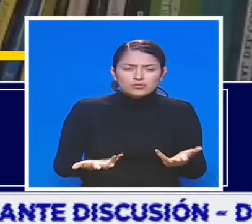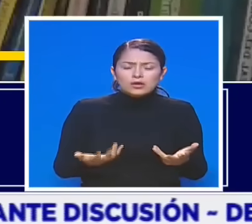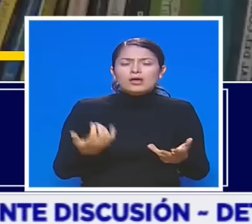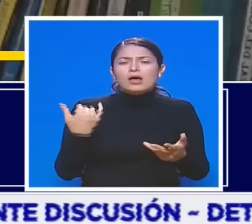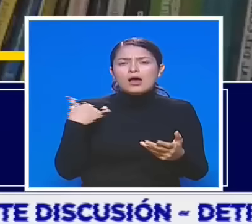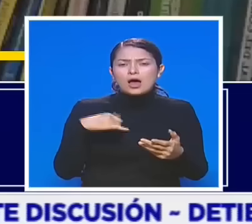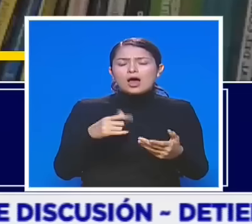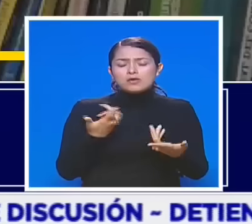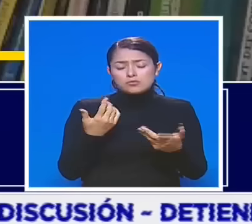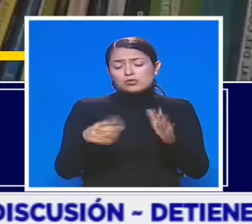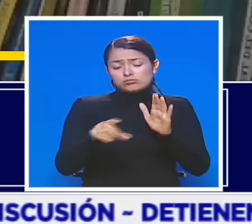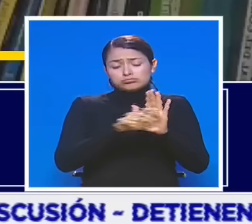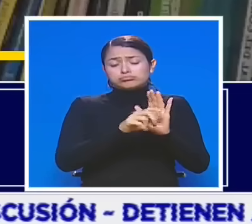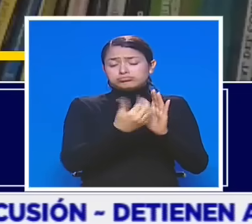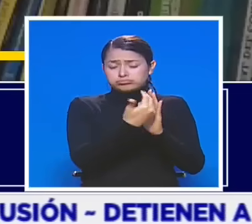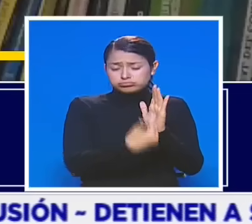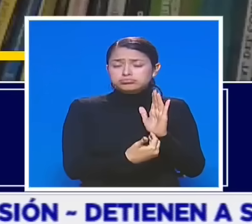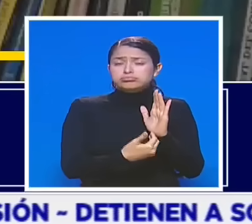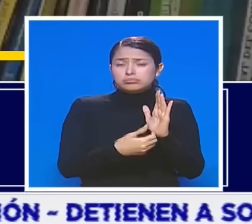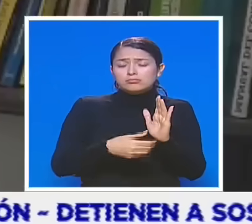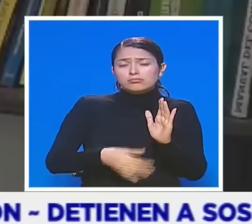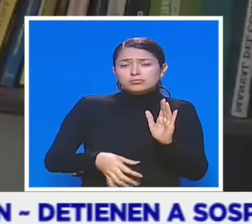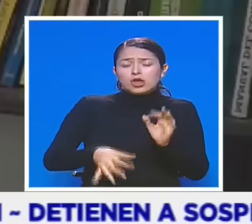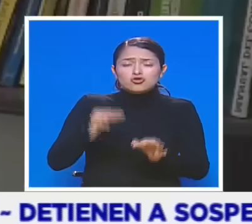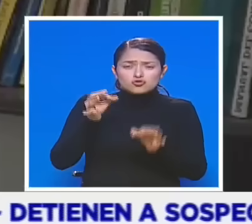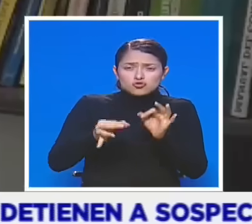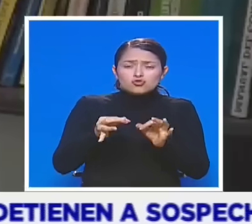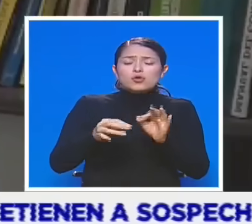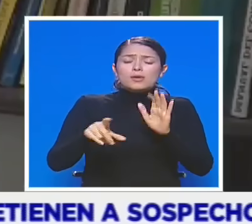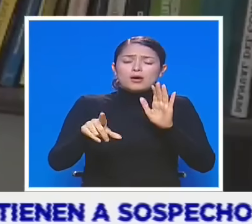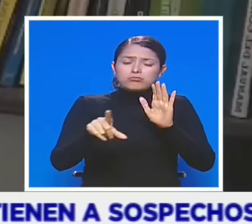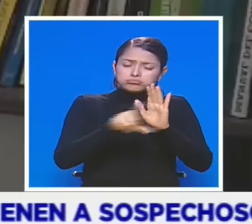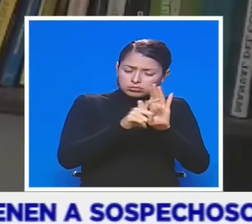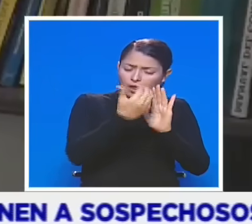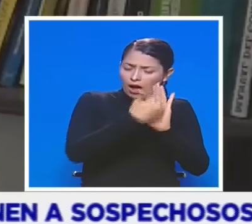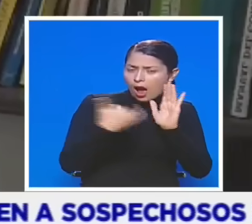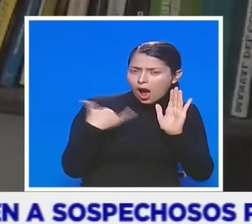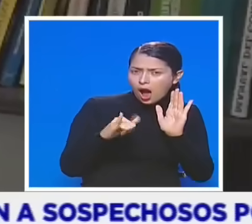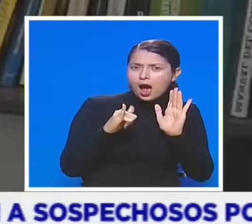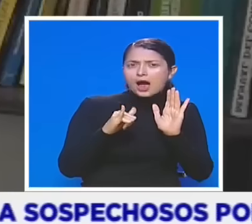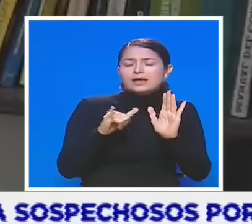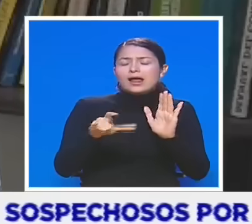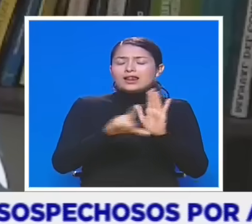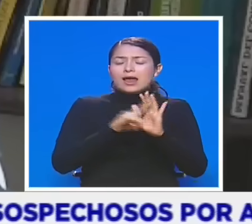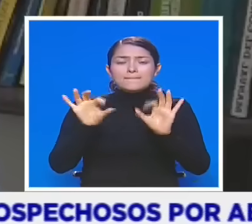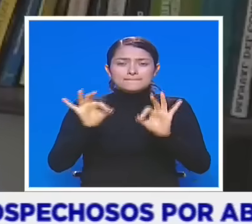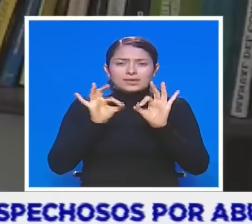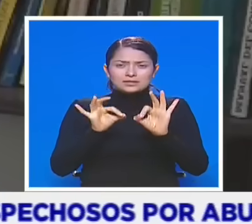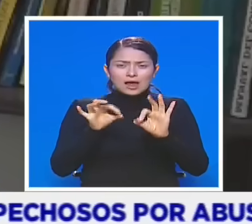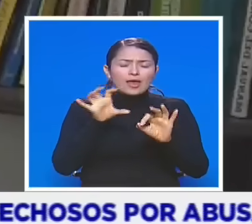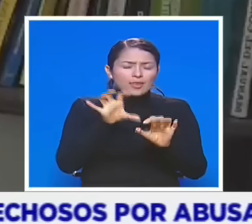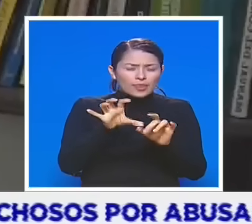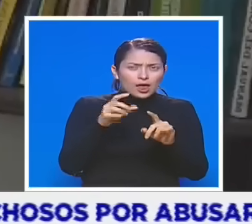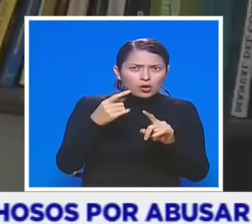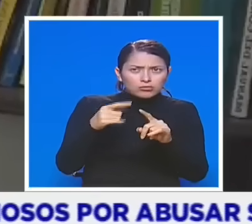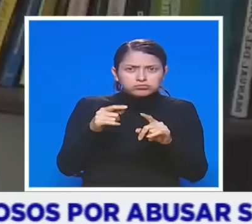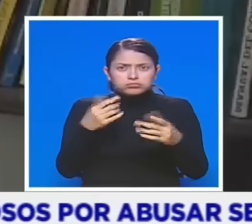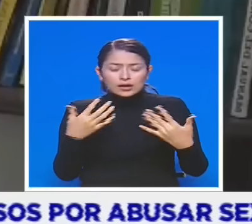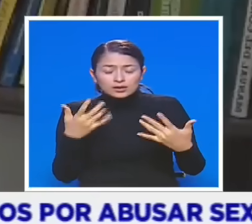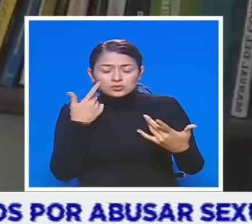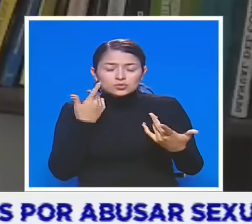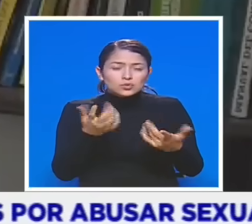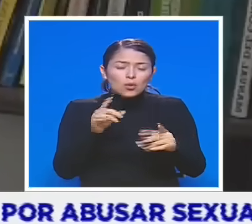carácter jurídico y político. Se encuentra establecida en nuestra Constitución y en la Ley Especial sobre Estados de Excepción, y su objetivo